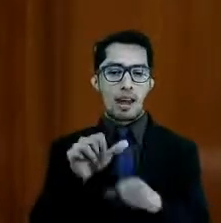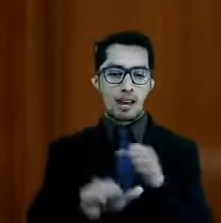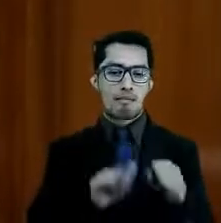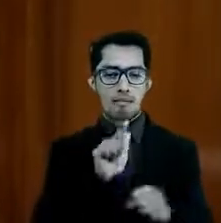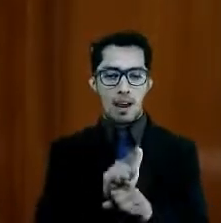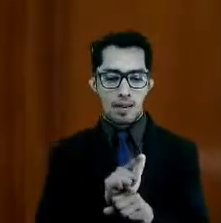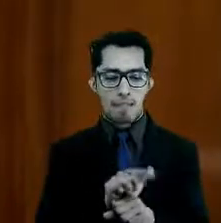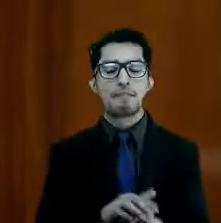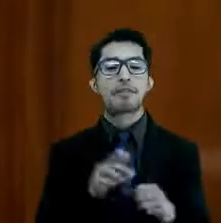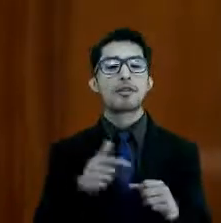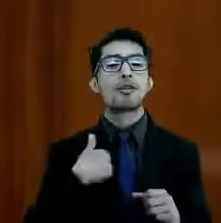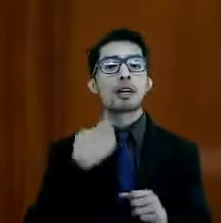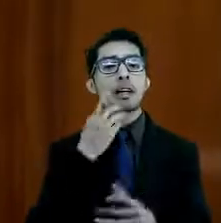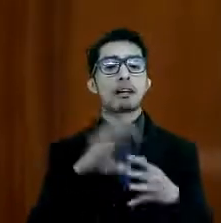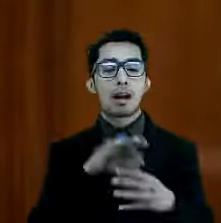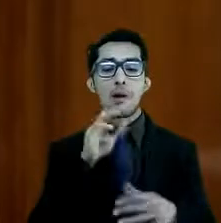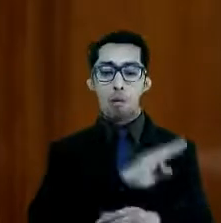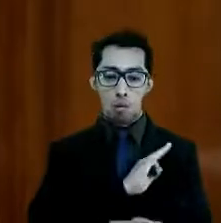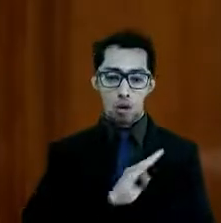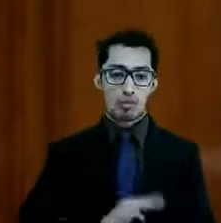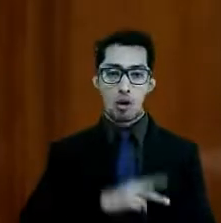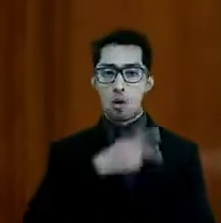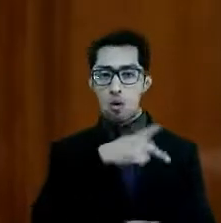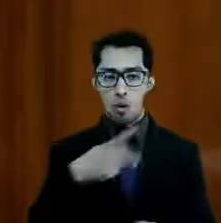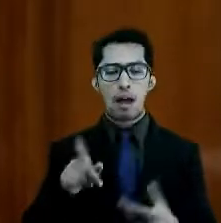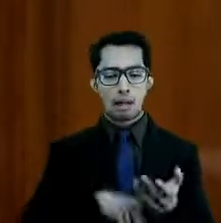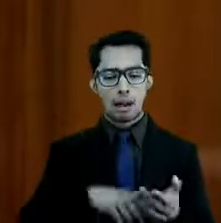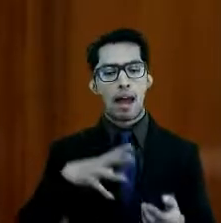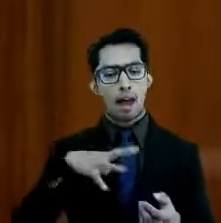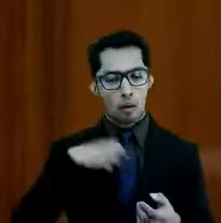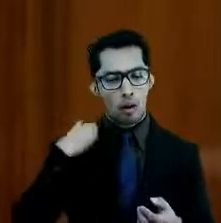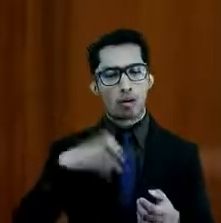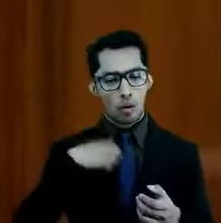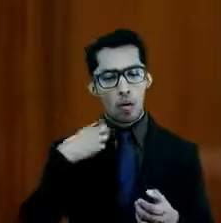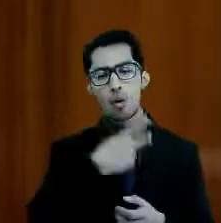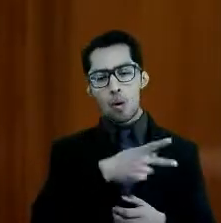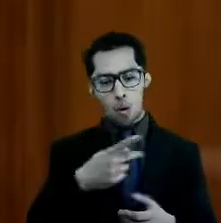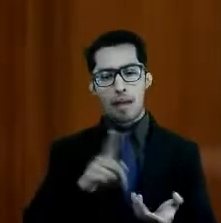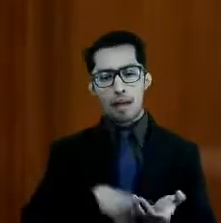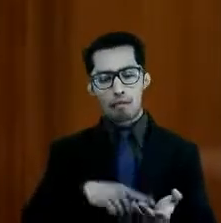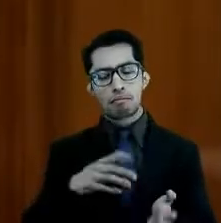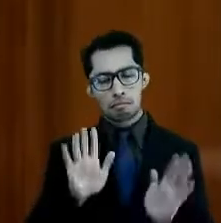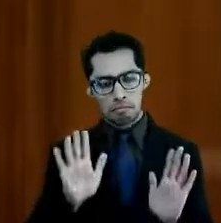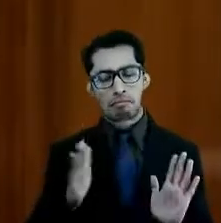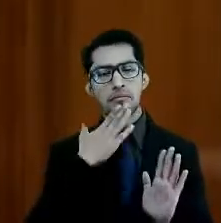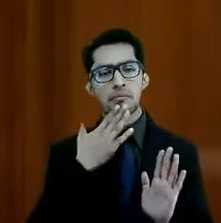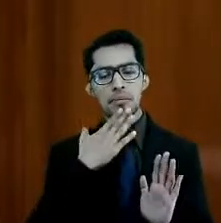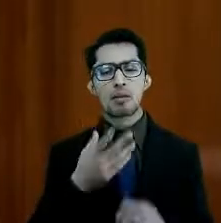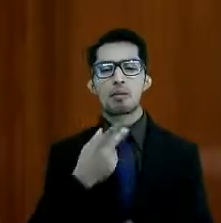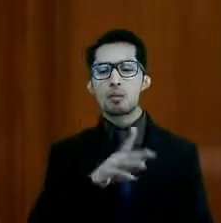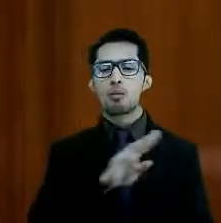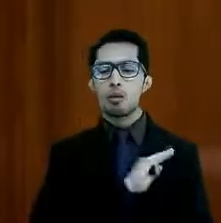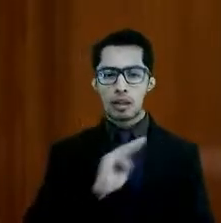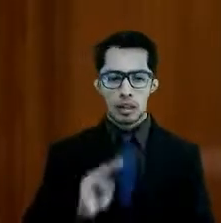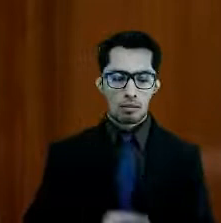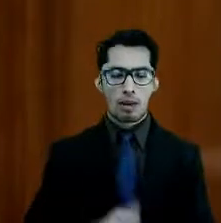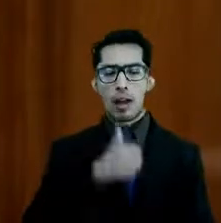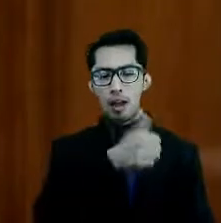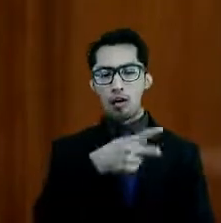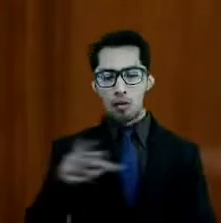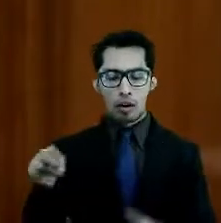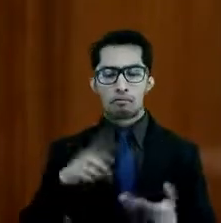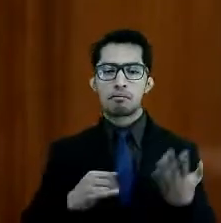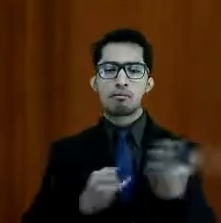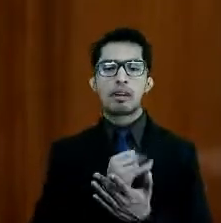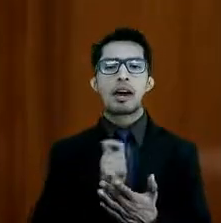Debo compartir que cada municipio hace su esfuerzo en esta materia y cada municipio que decide así hacerlo hace